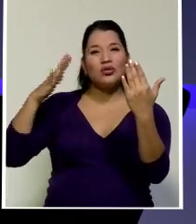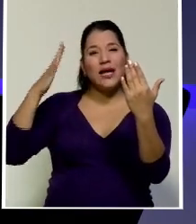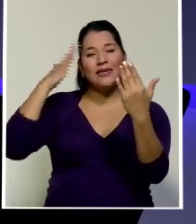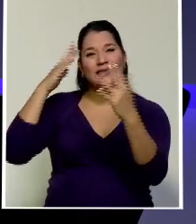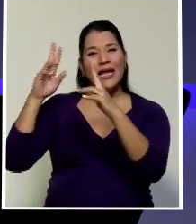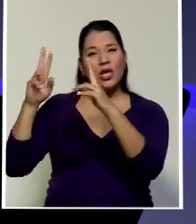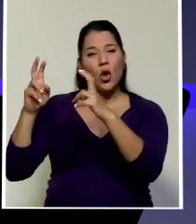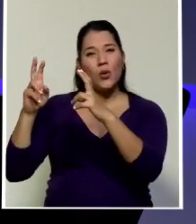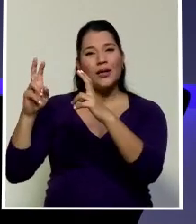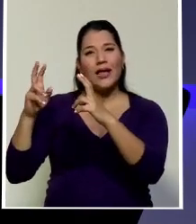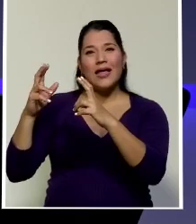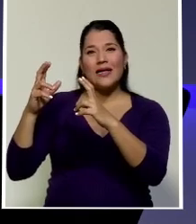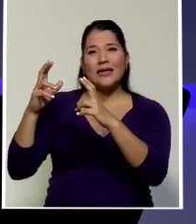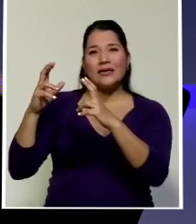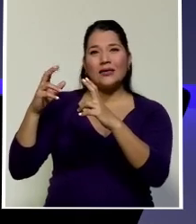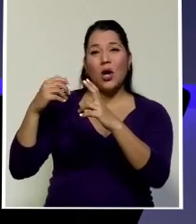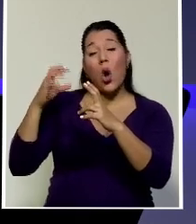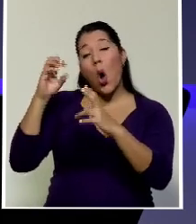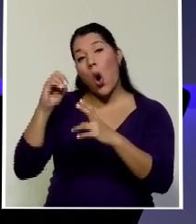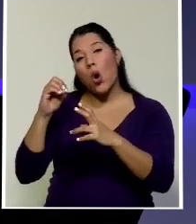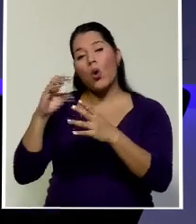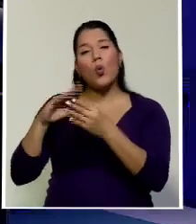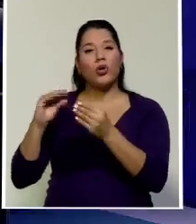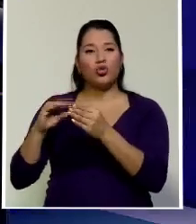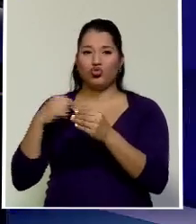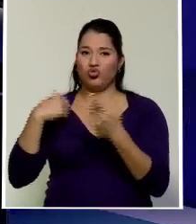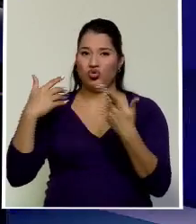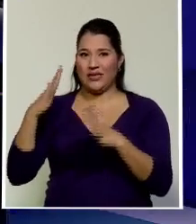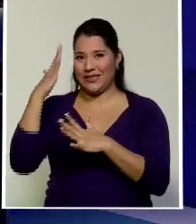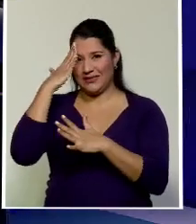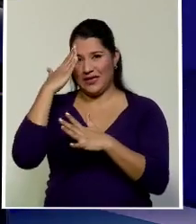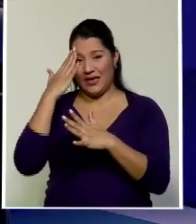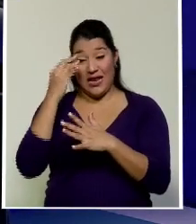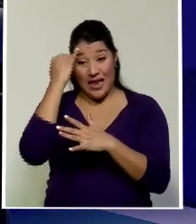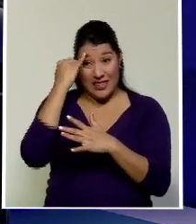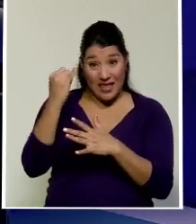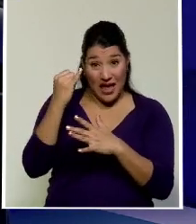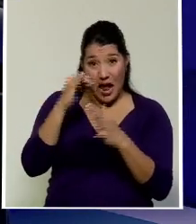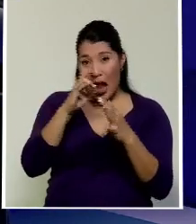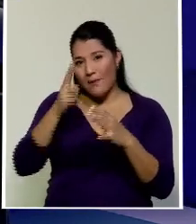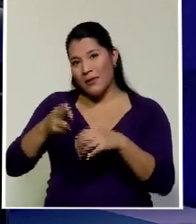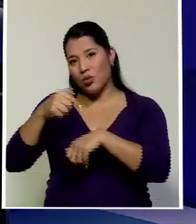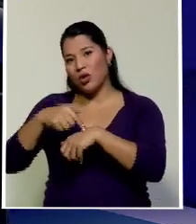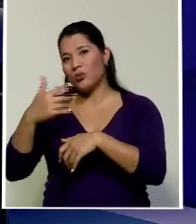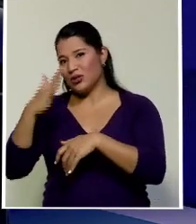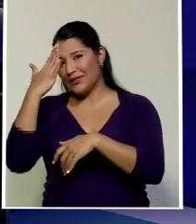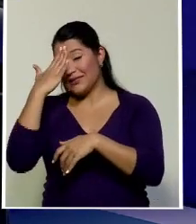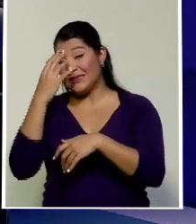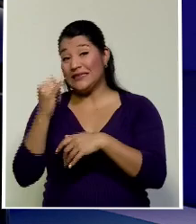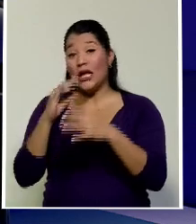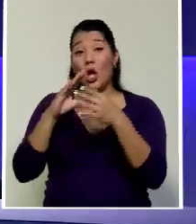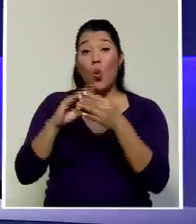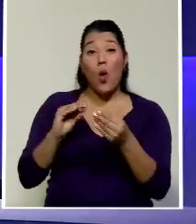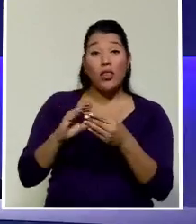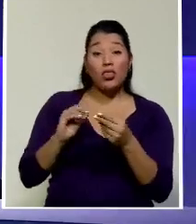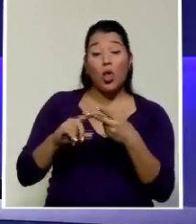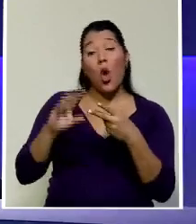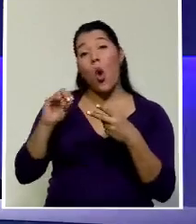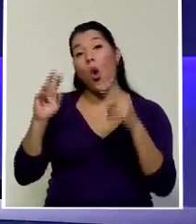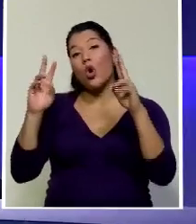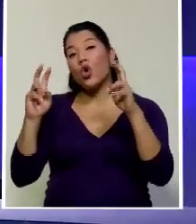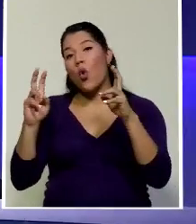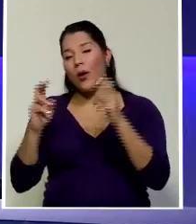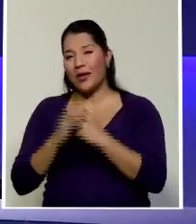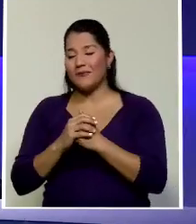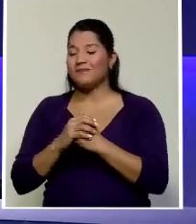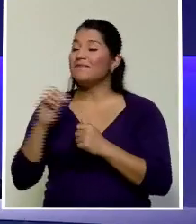tiene un peso, sé que es una novela o que es un cuento. Totalmente, bueno, y Bioy Casares además, o sea, que es un escritor que para mí, ahora